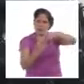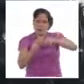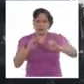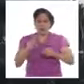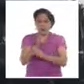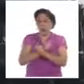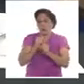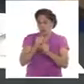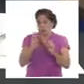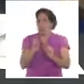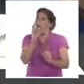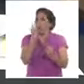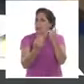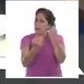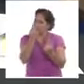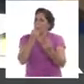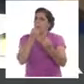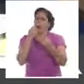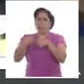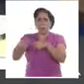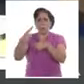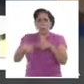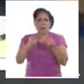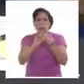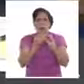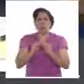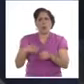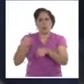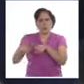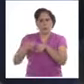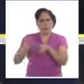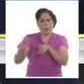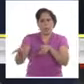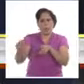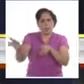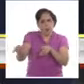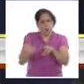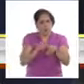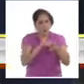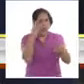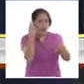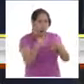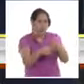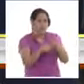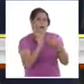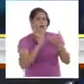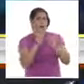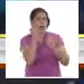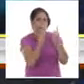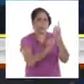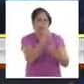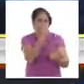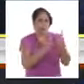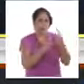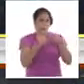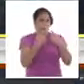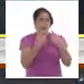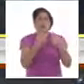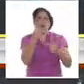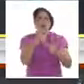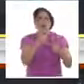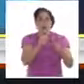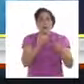como una alternativa para que productos, componentes y materias mantengan su valor al máximo en todo momento, la economía circular